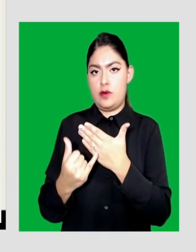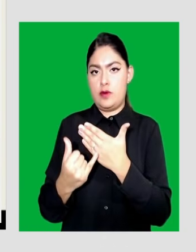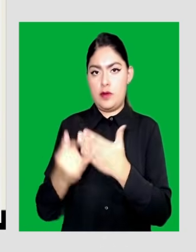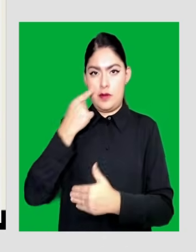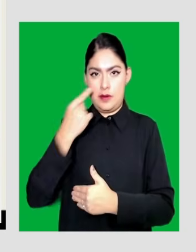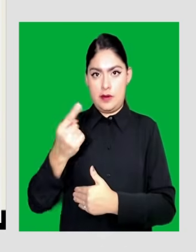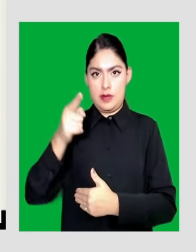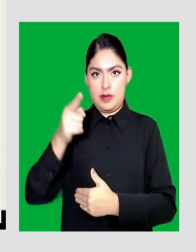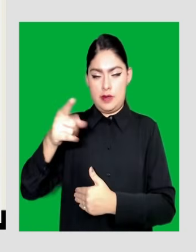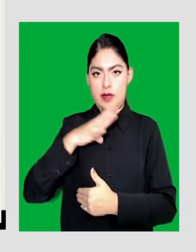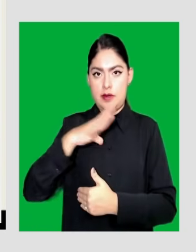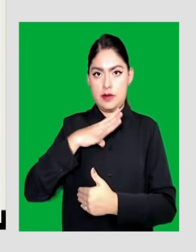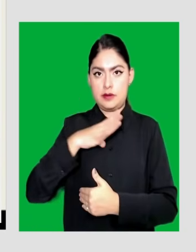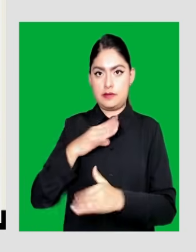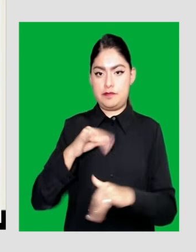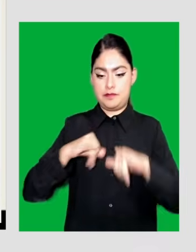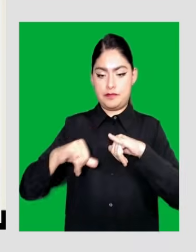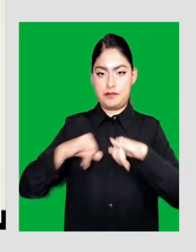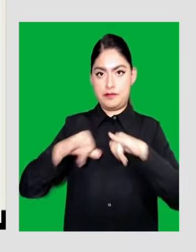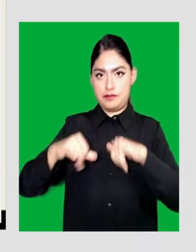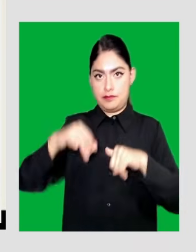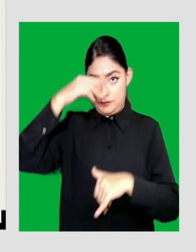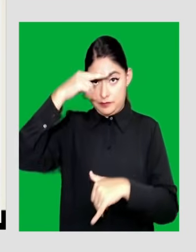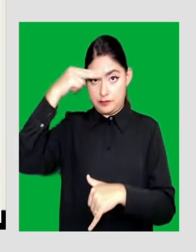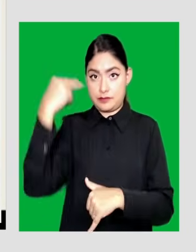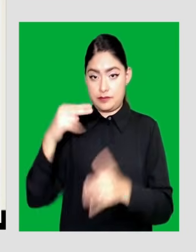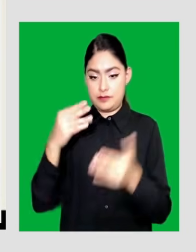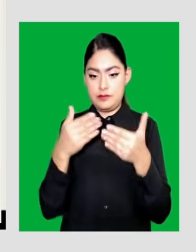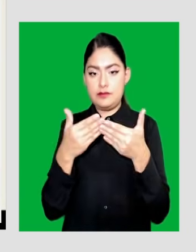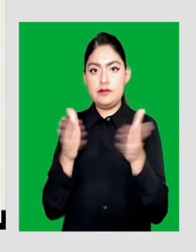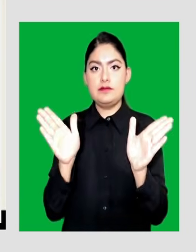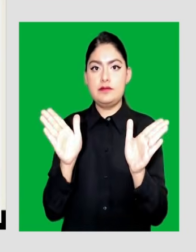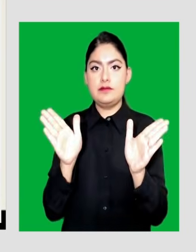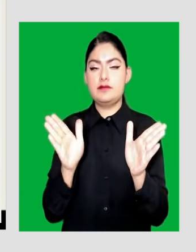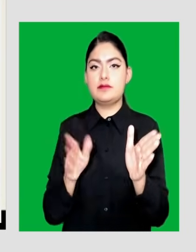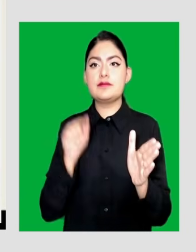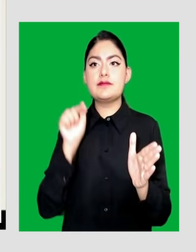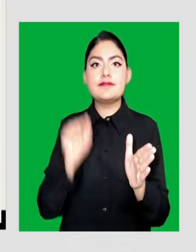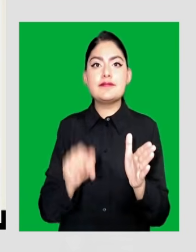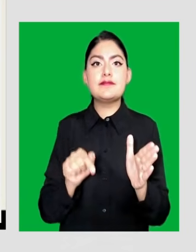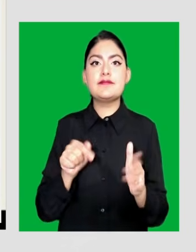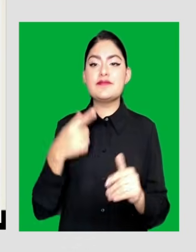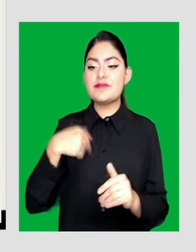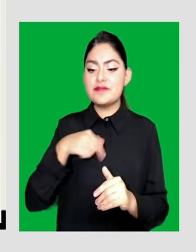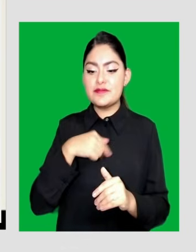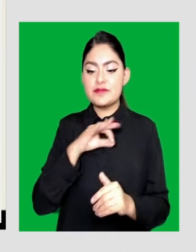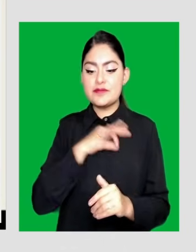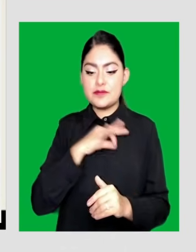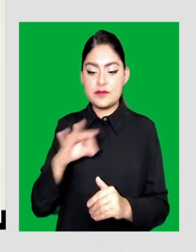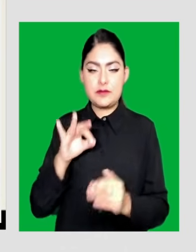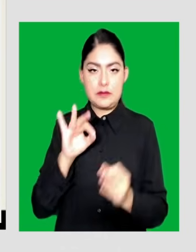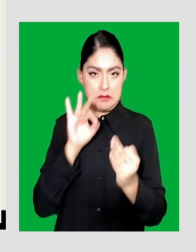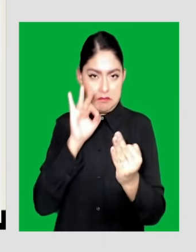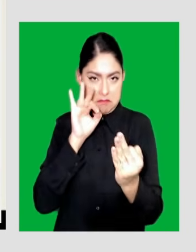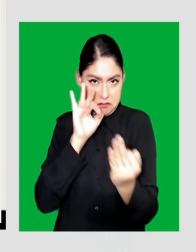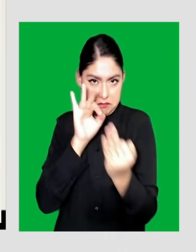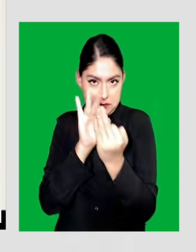cuenta dentro de la página de My Maps y vamos a apretar el botón rojo que tiene un signo de